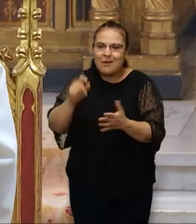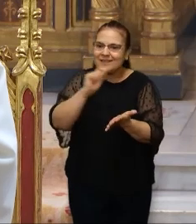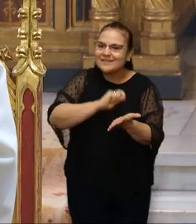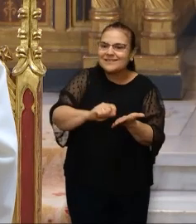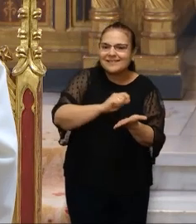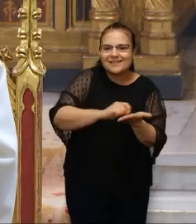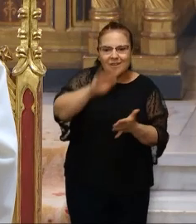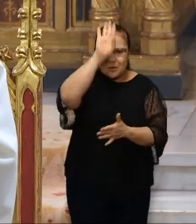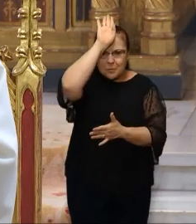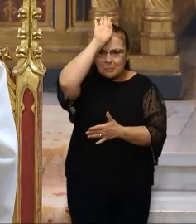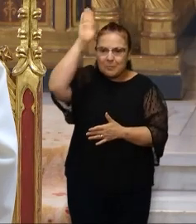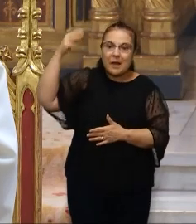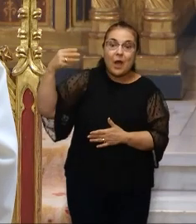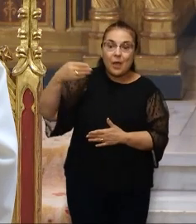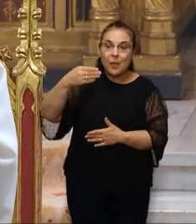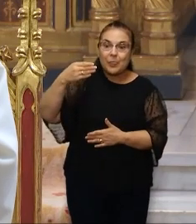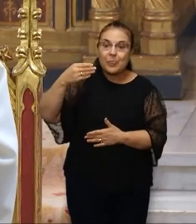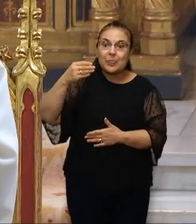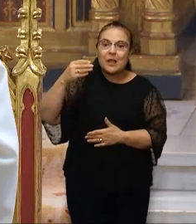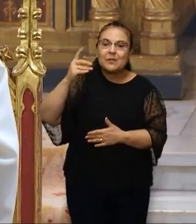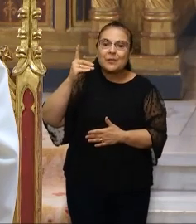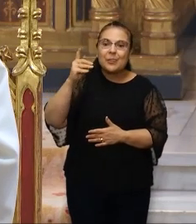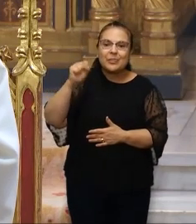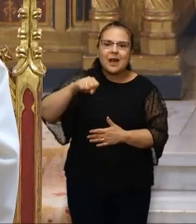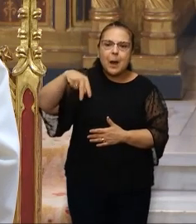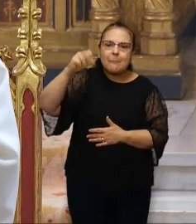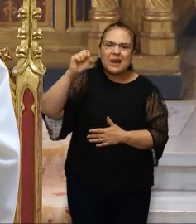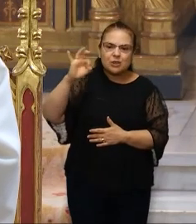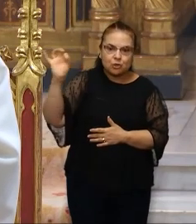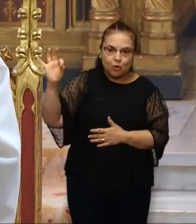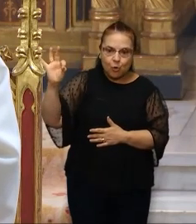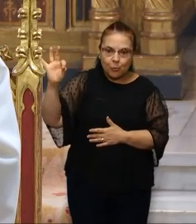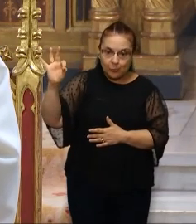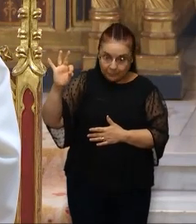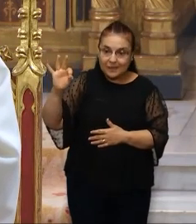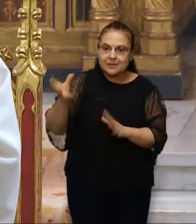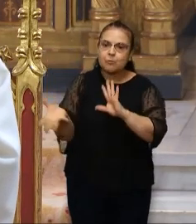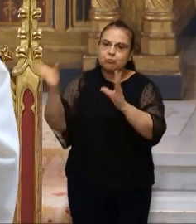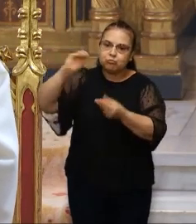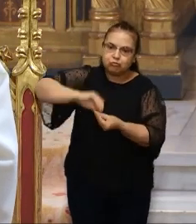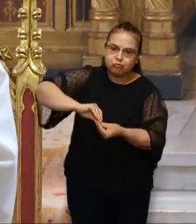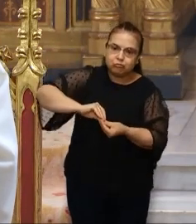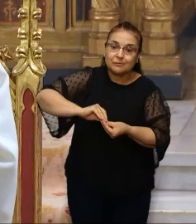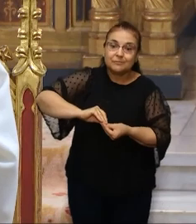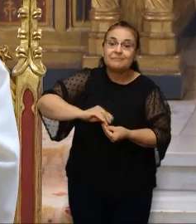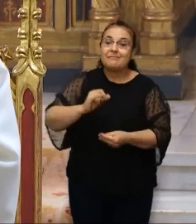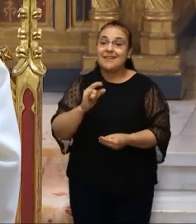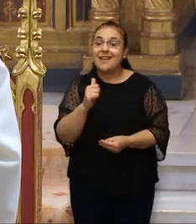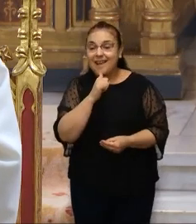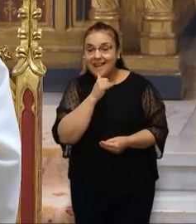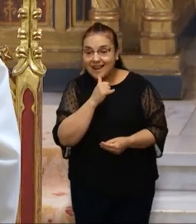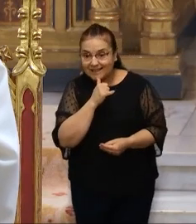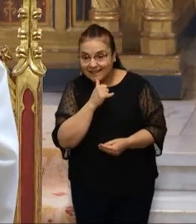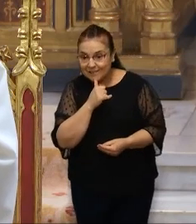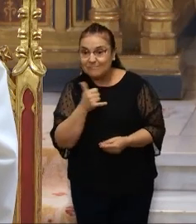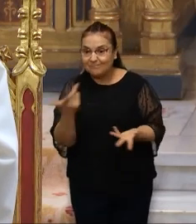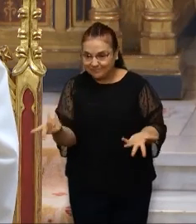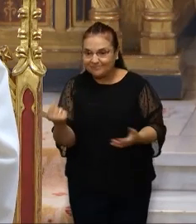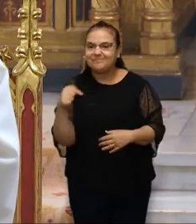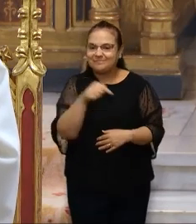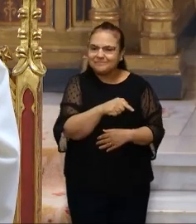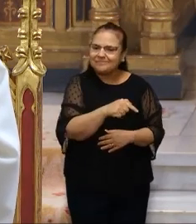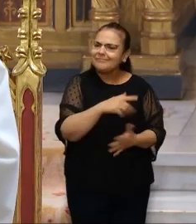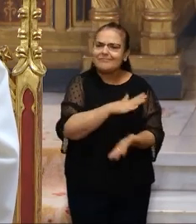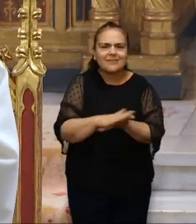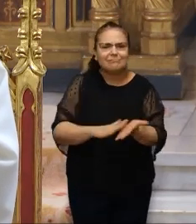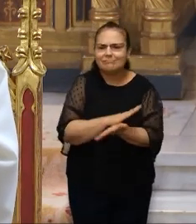Dámaso, quien le encomendó la tarea de traducir al latín, entonces la lengua del pueblo, todas